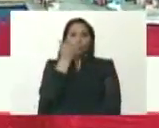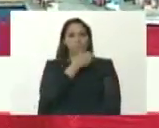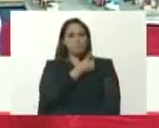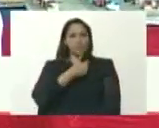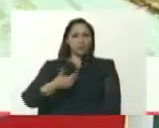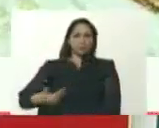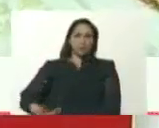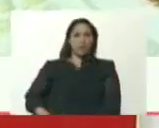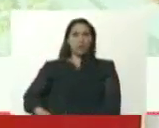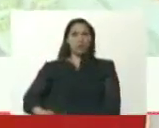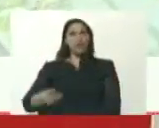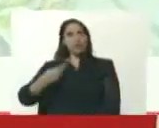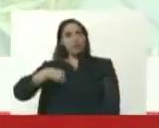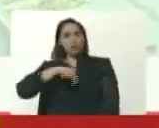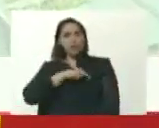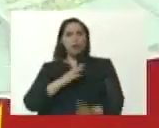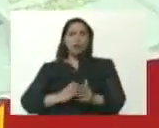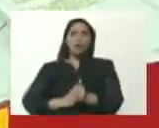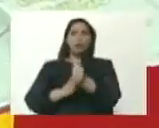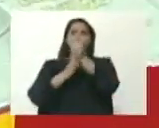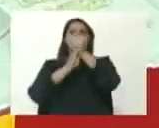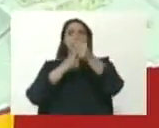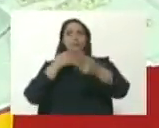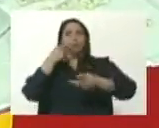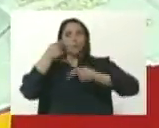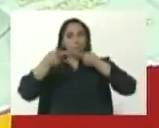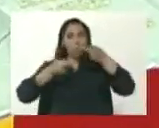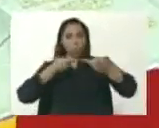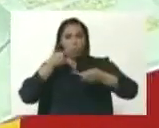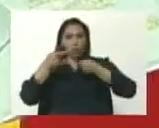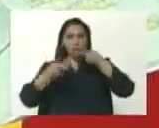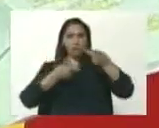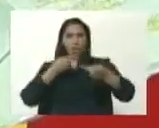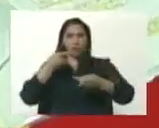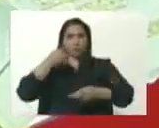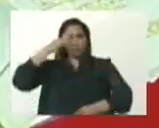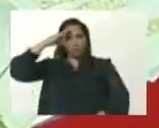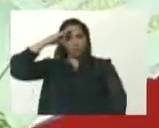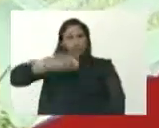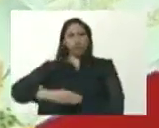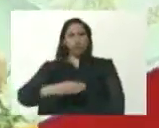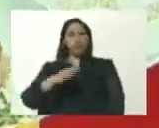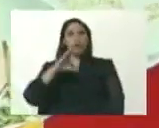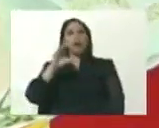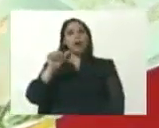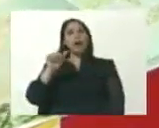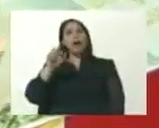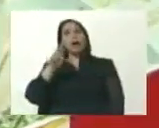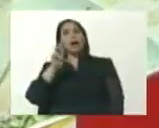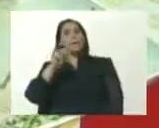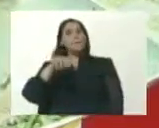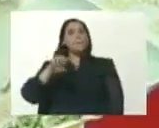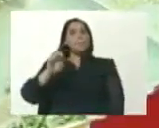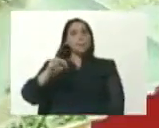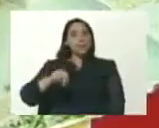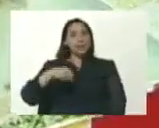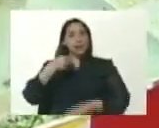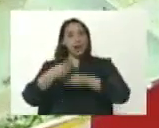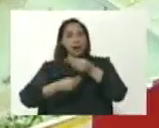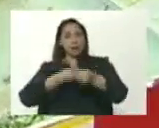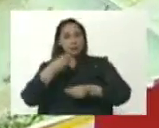presidente, con nuestra lideresa política, la almiranta Carmen Meléndez,